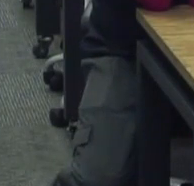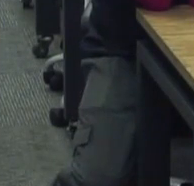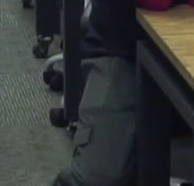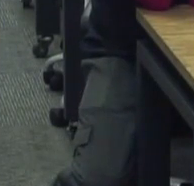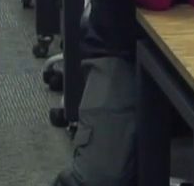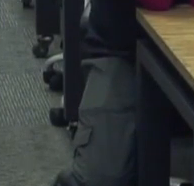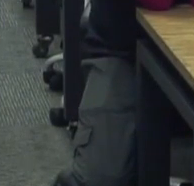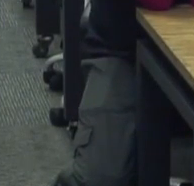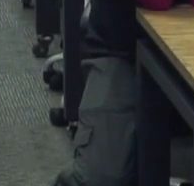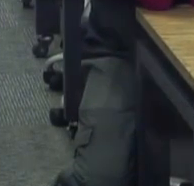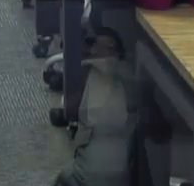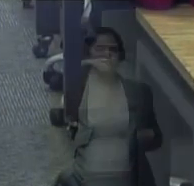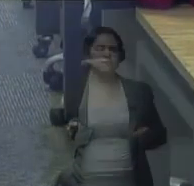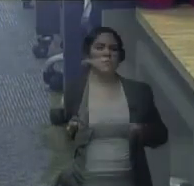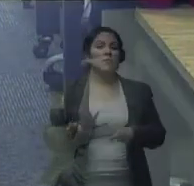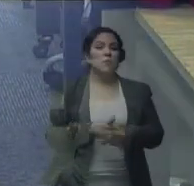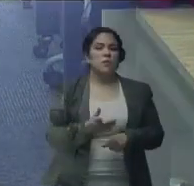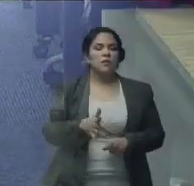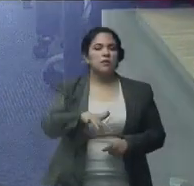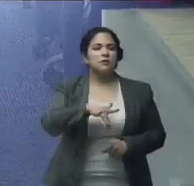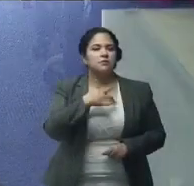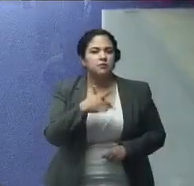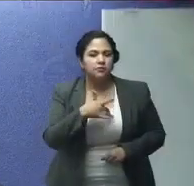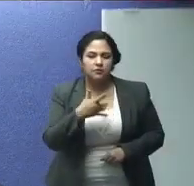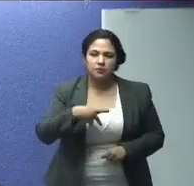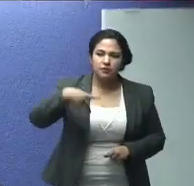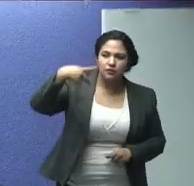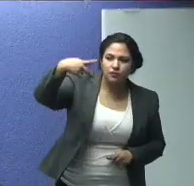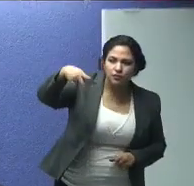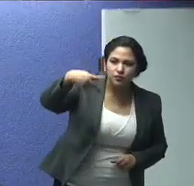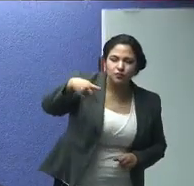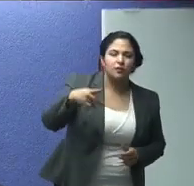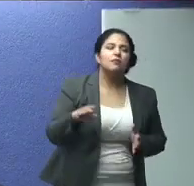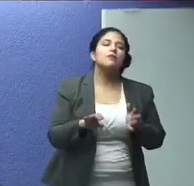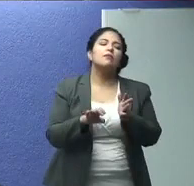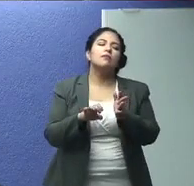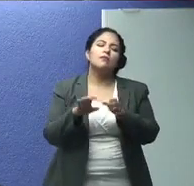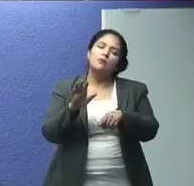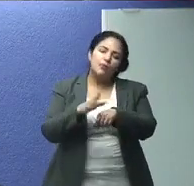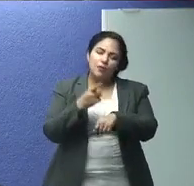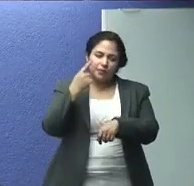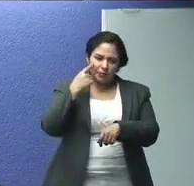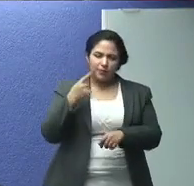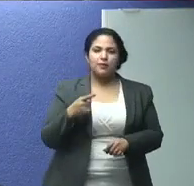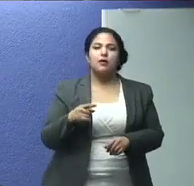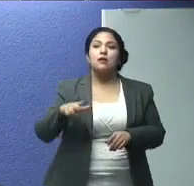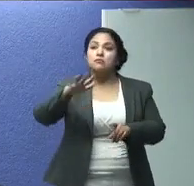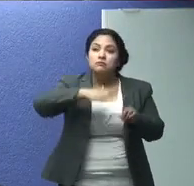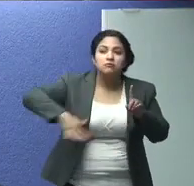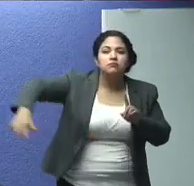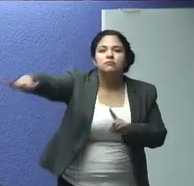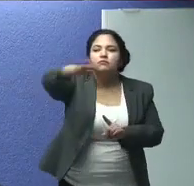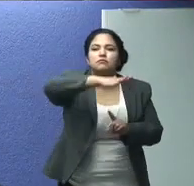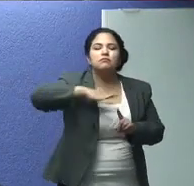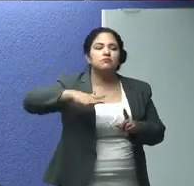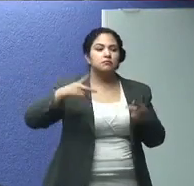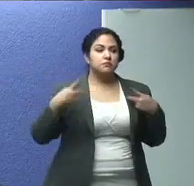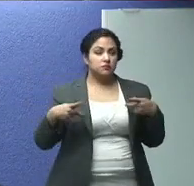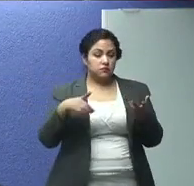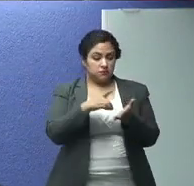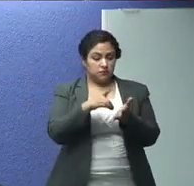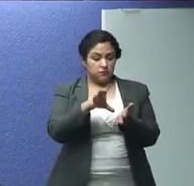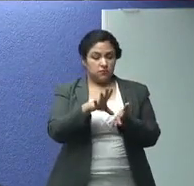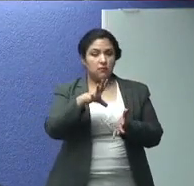es en la accesibilidad y la ausencia de espacios accesibles en donde se juegan muchísimos de los accesos a otros derechos,